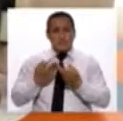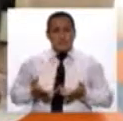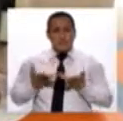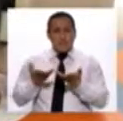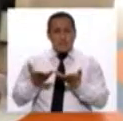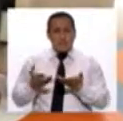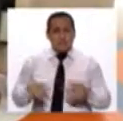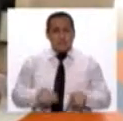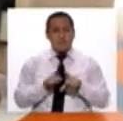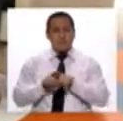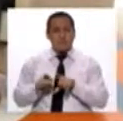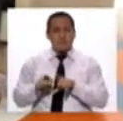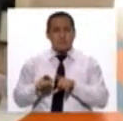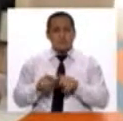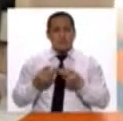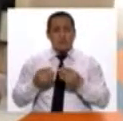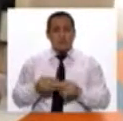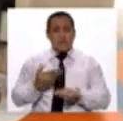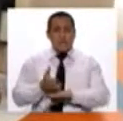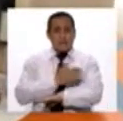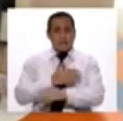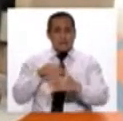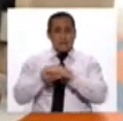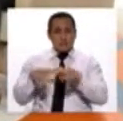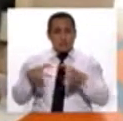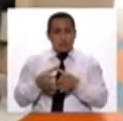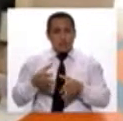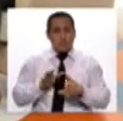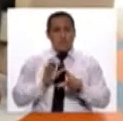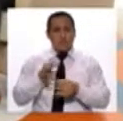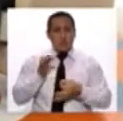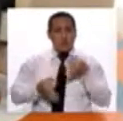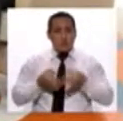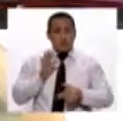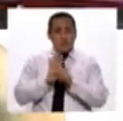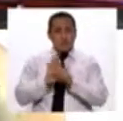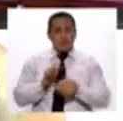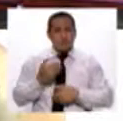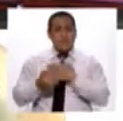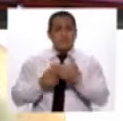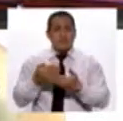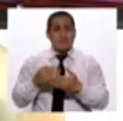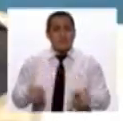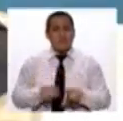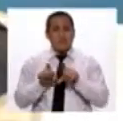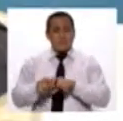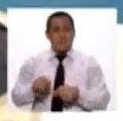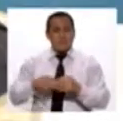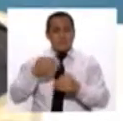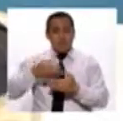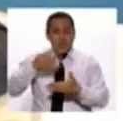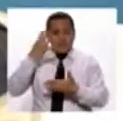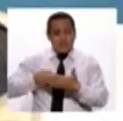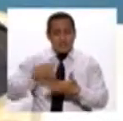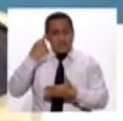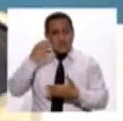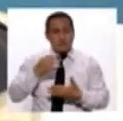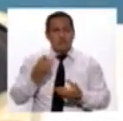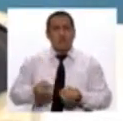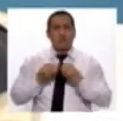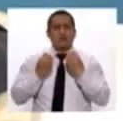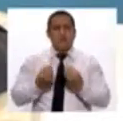dado también genera un precedente dentro de la jurisprudencia para que en algún momento se vuelva a dar, ¿no es cierto? Y para volver a analizar y llegar a la conclusión